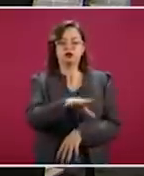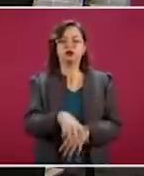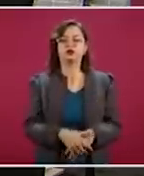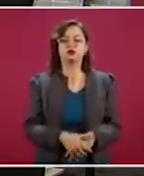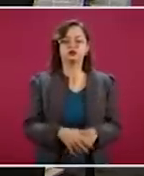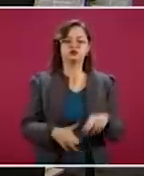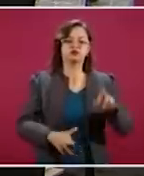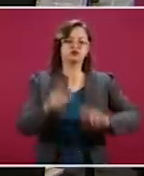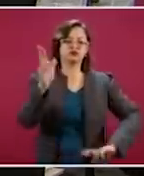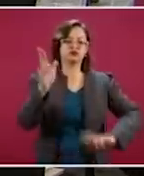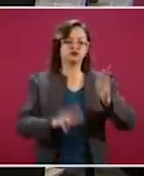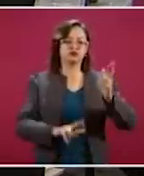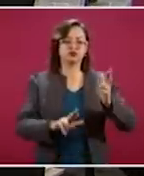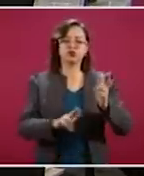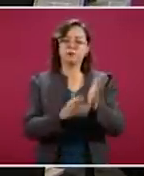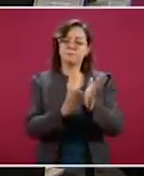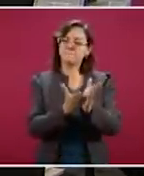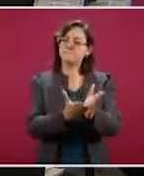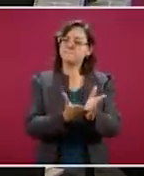la Revolución, leal